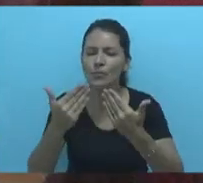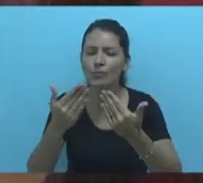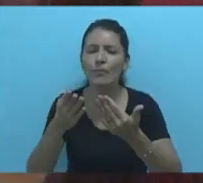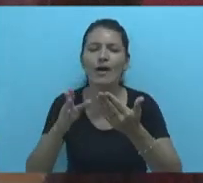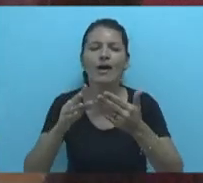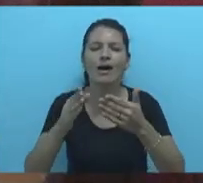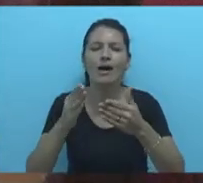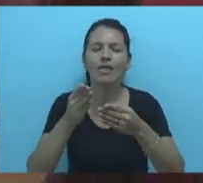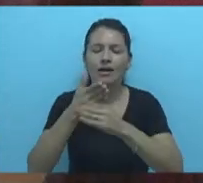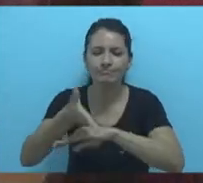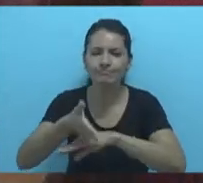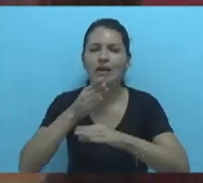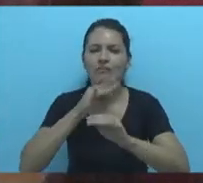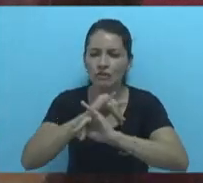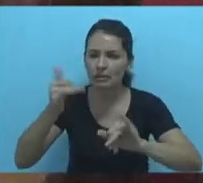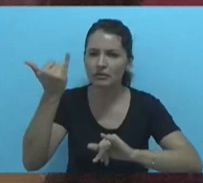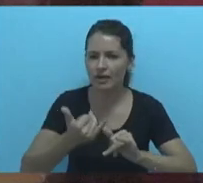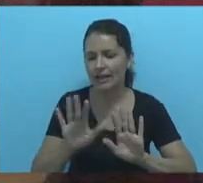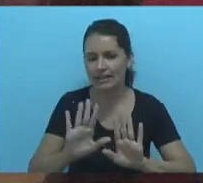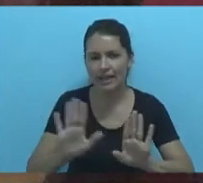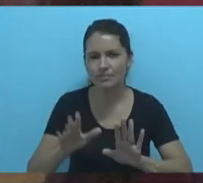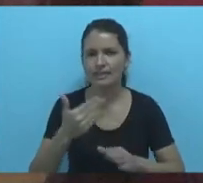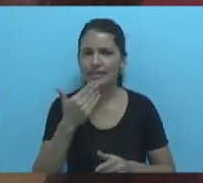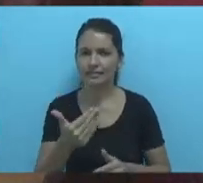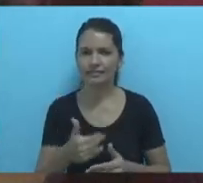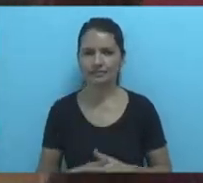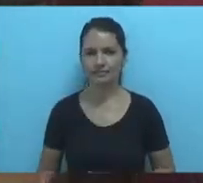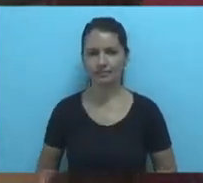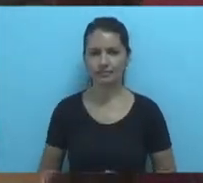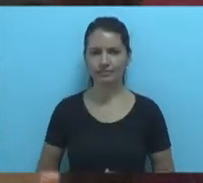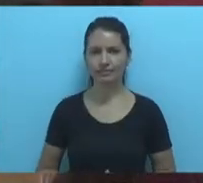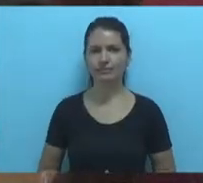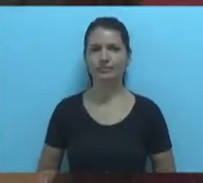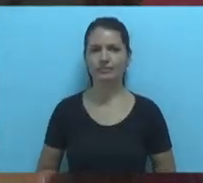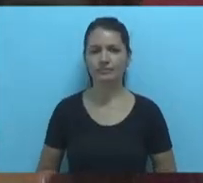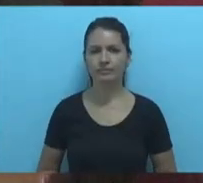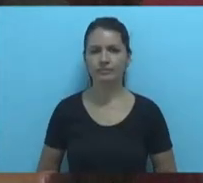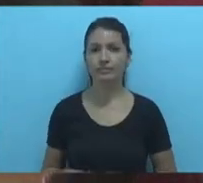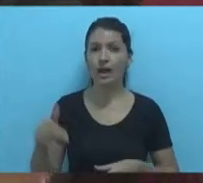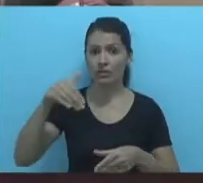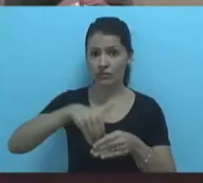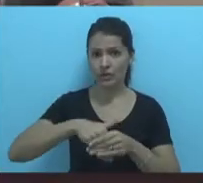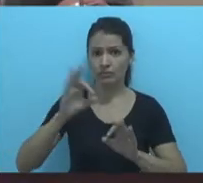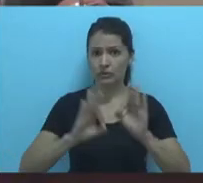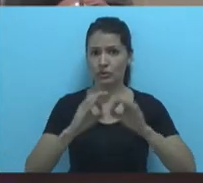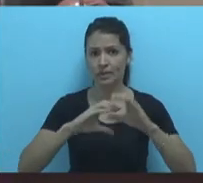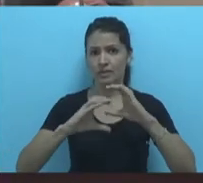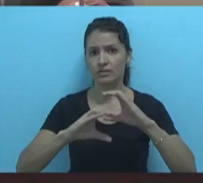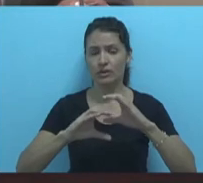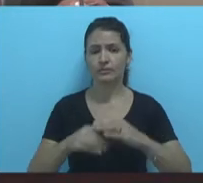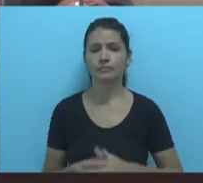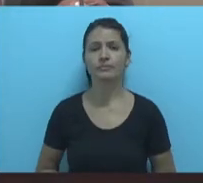informe sobre lo que se ha hecho al respecto. Nada más, gracias. Gracias, diputada. A consideración el proyecto de comunicación